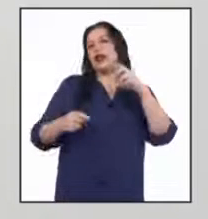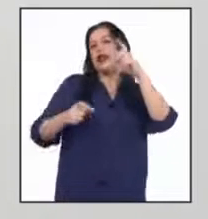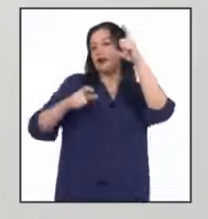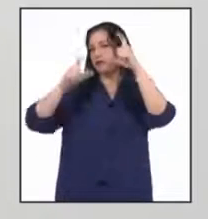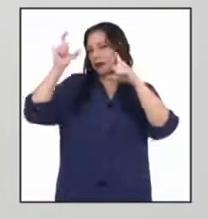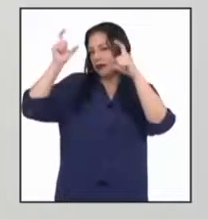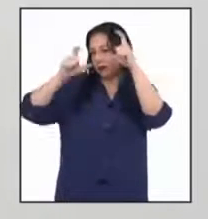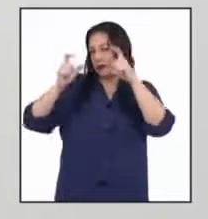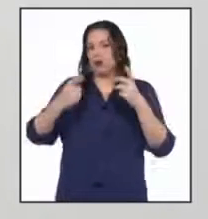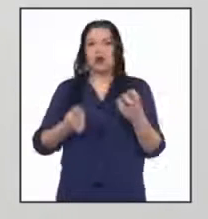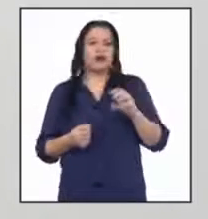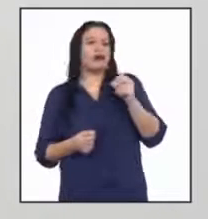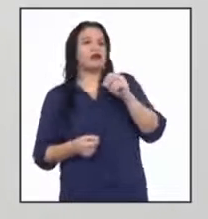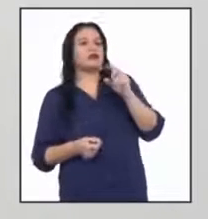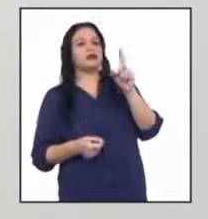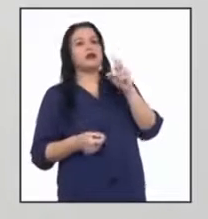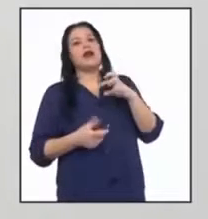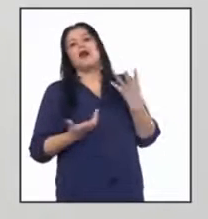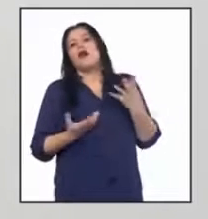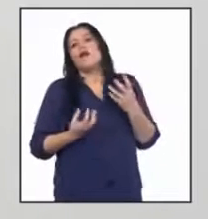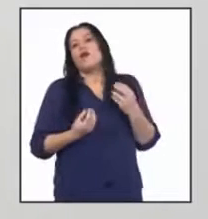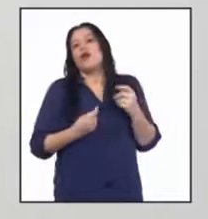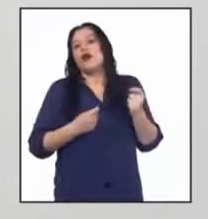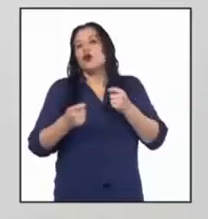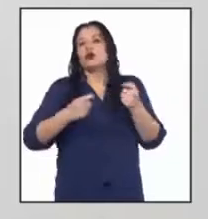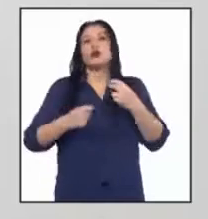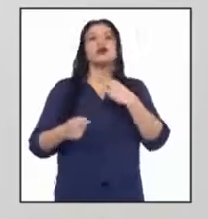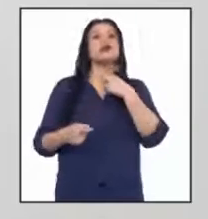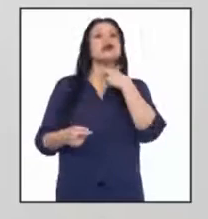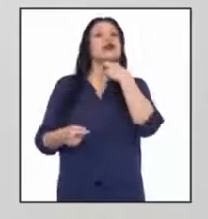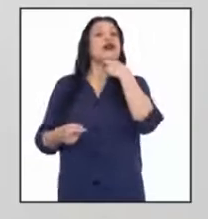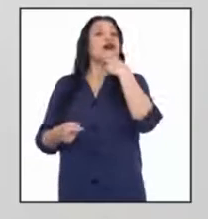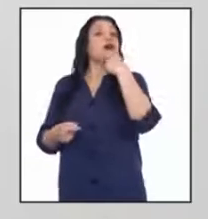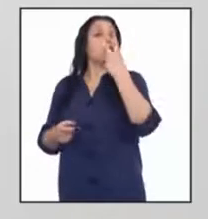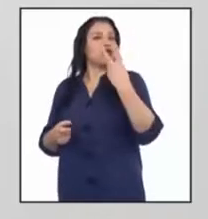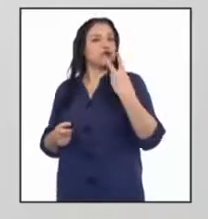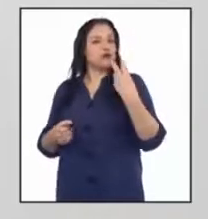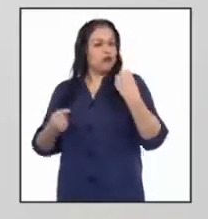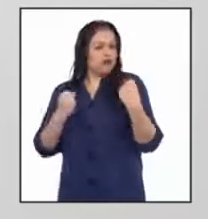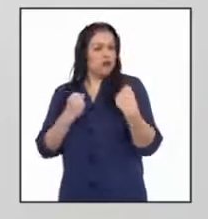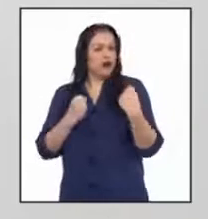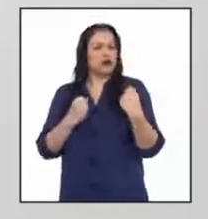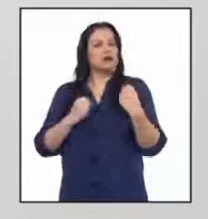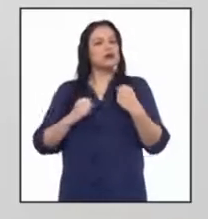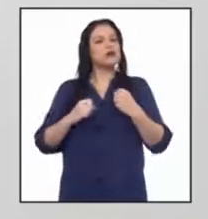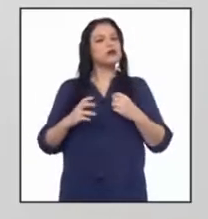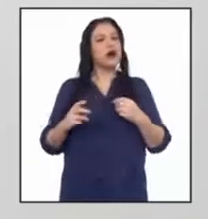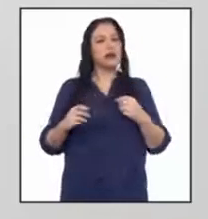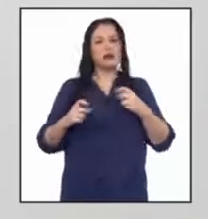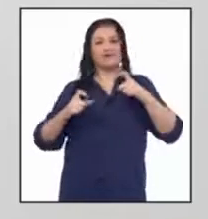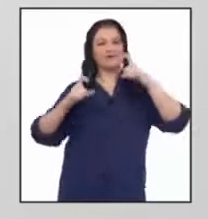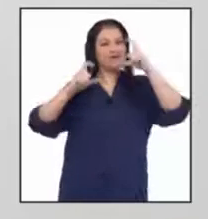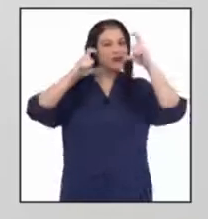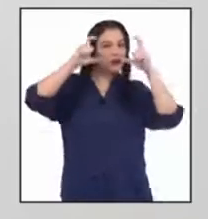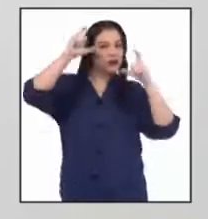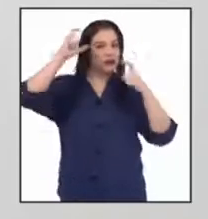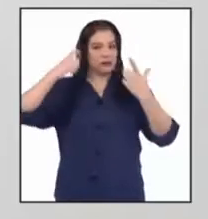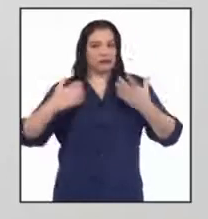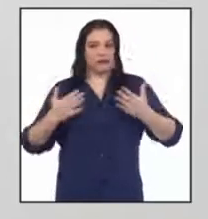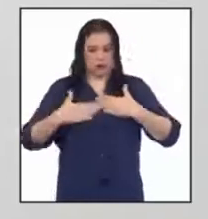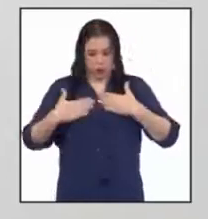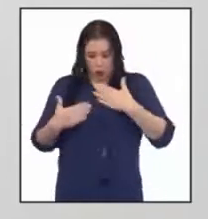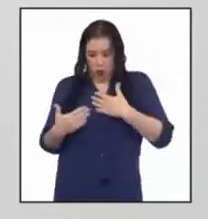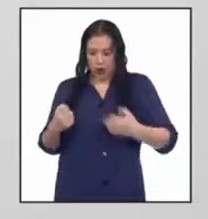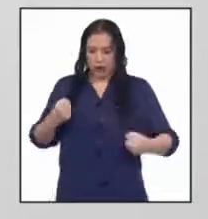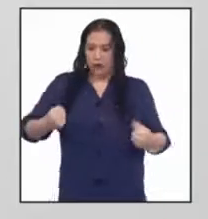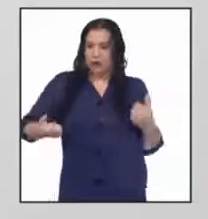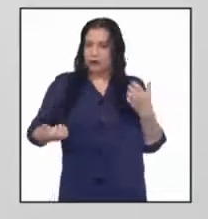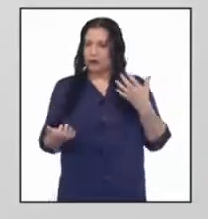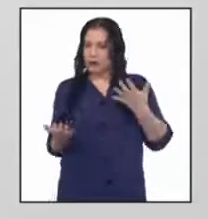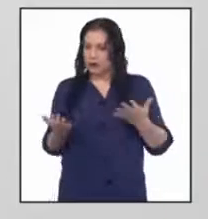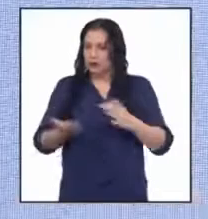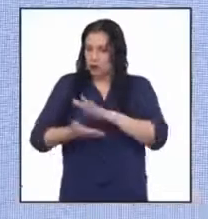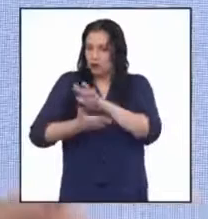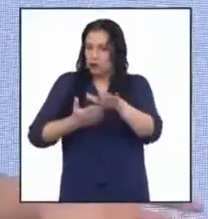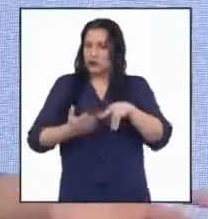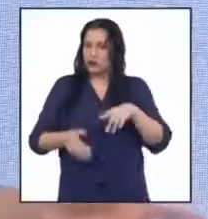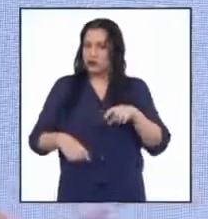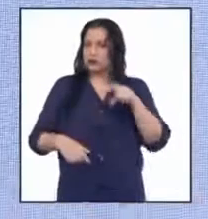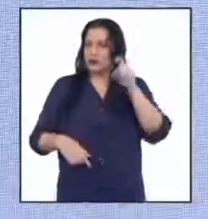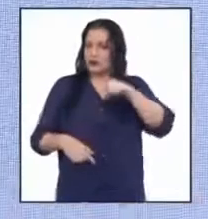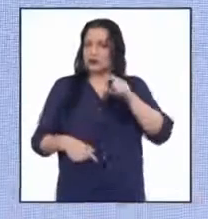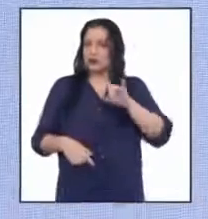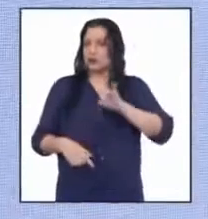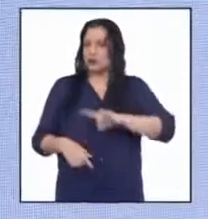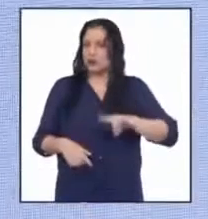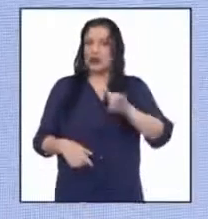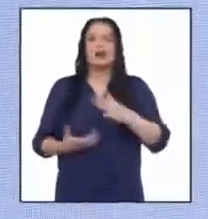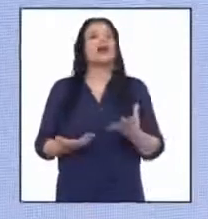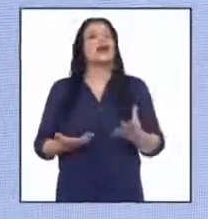y paraverbales, como el manejo de la voz, la entonación, los gestos y los movimientos corporales. Luego